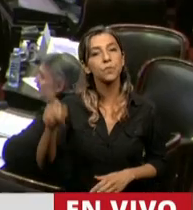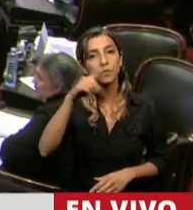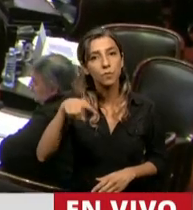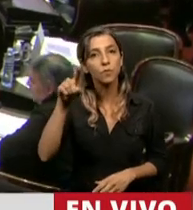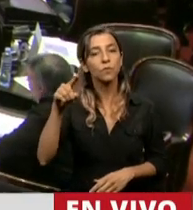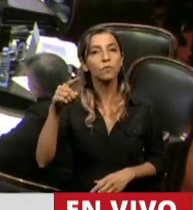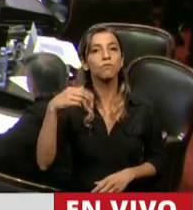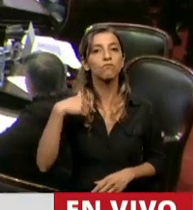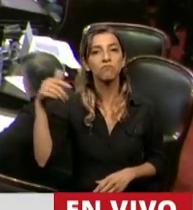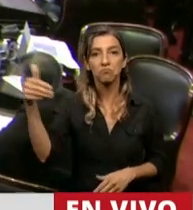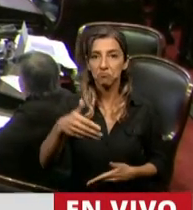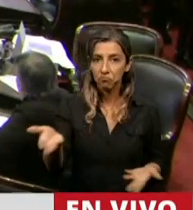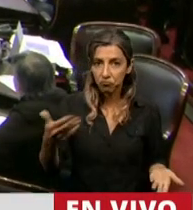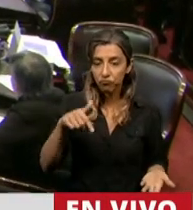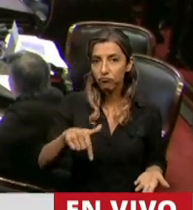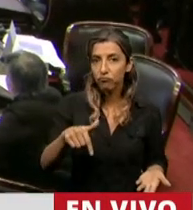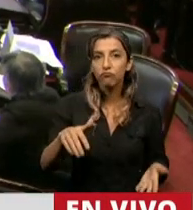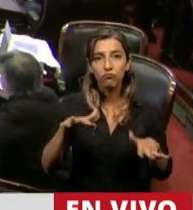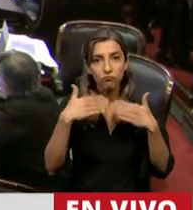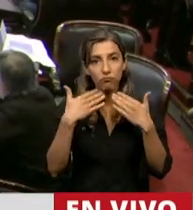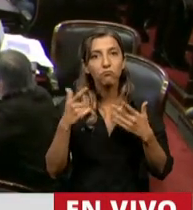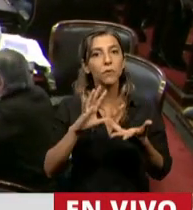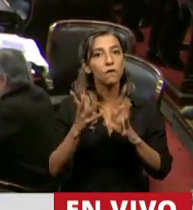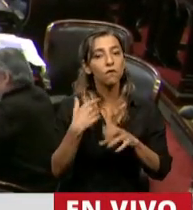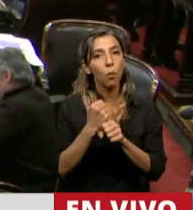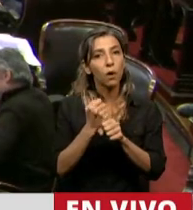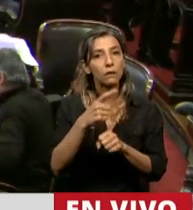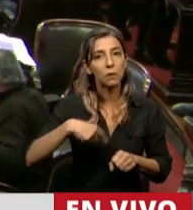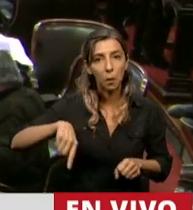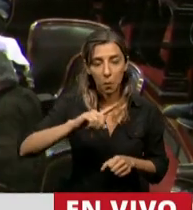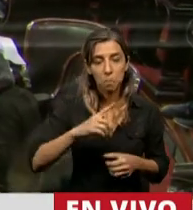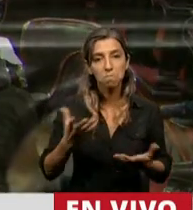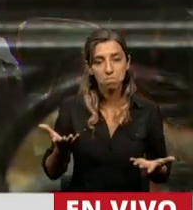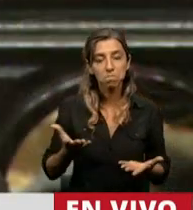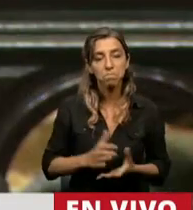incluso en un día como este, a ver cómo se trabaja. Después,